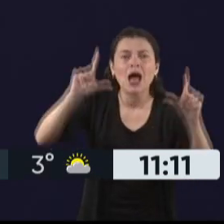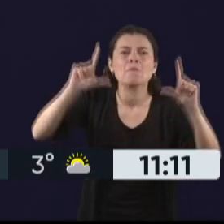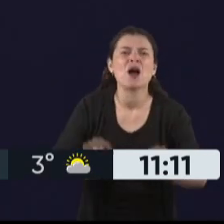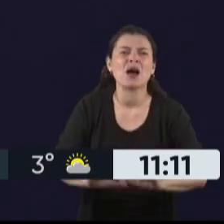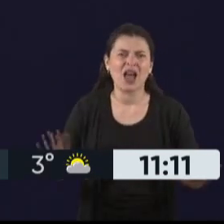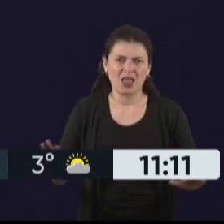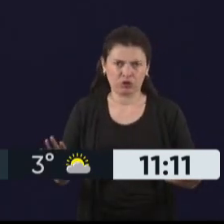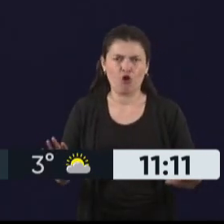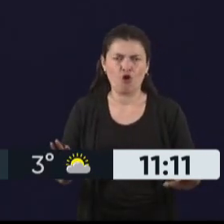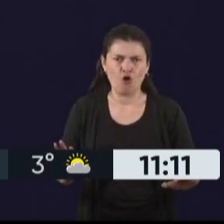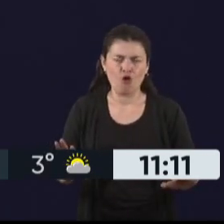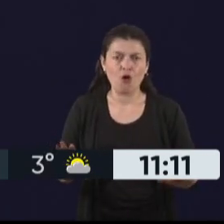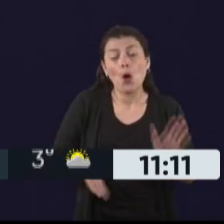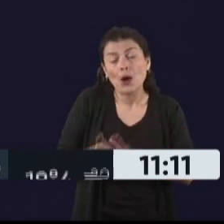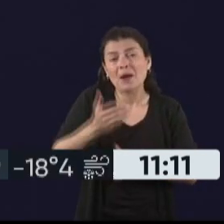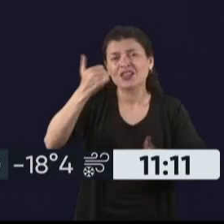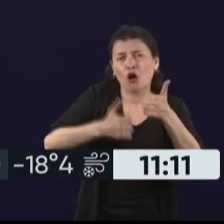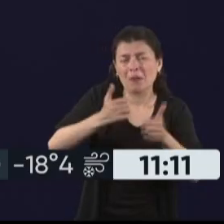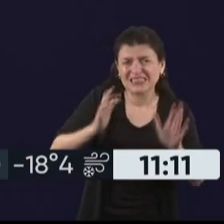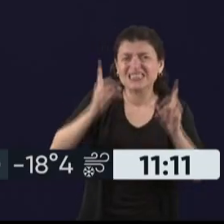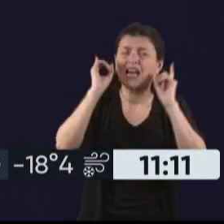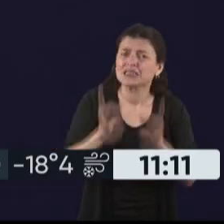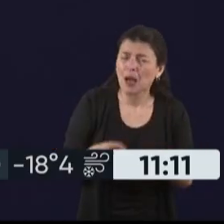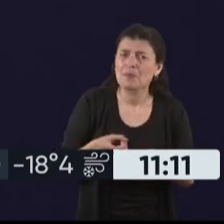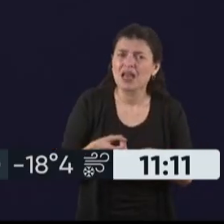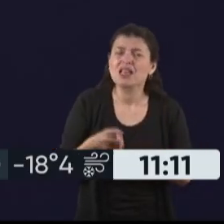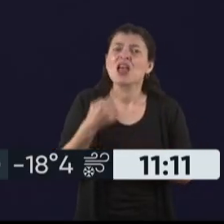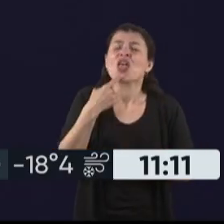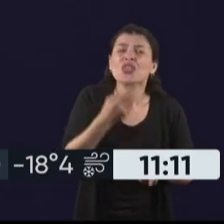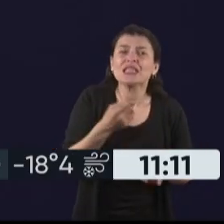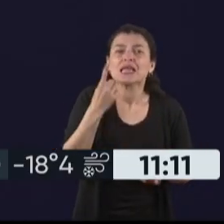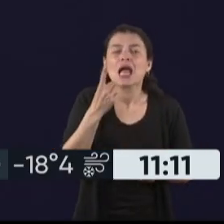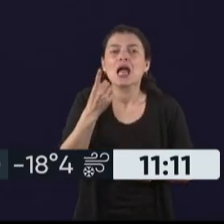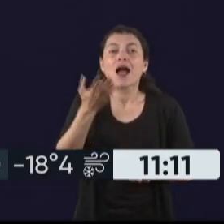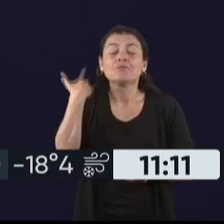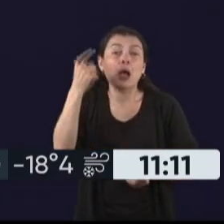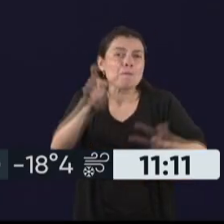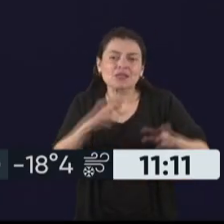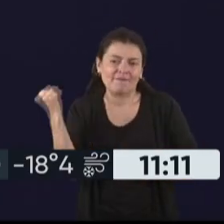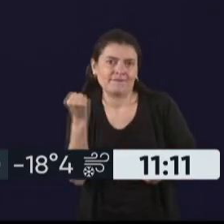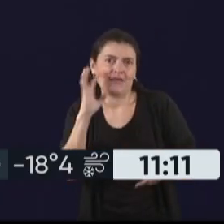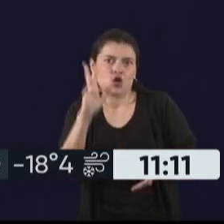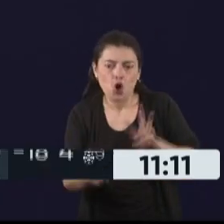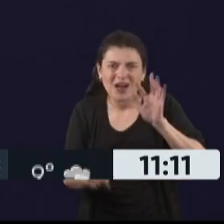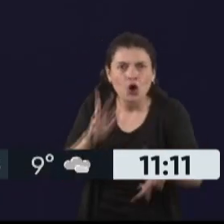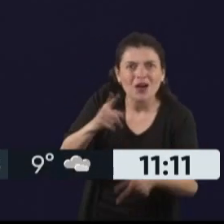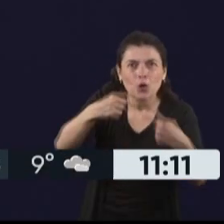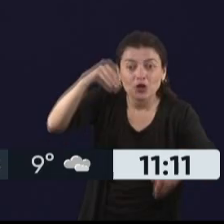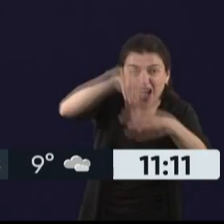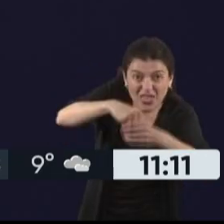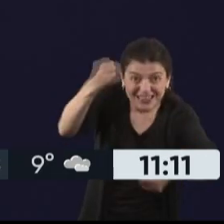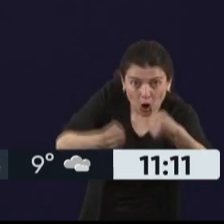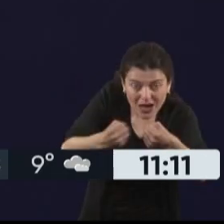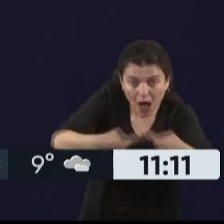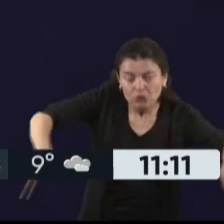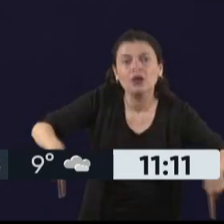legal, sino que además va a desalentar el robo de autopartes, dado que muchos de estos repuestos prohibidos